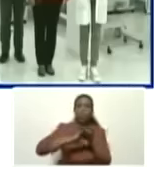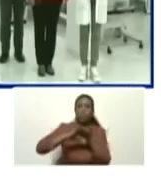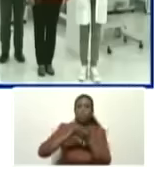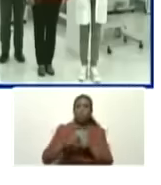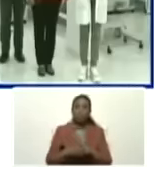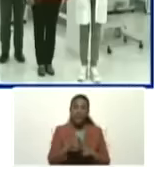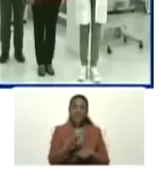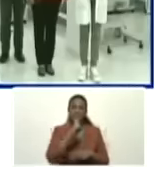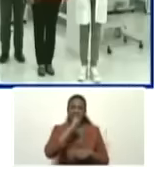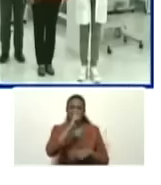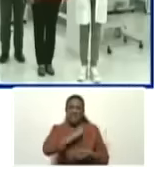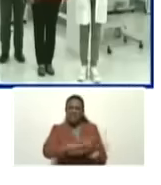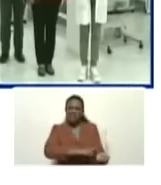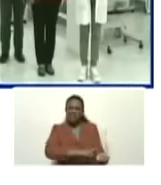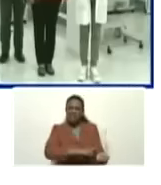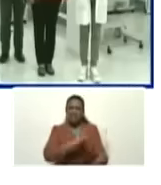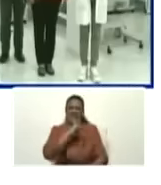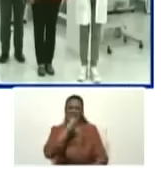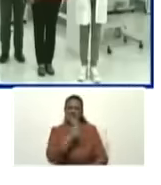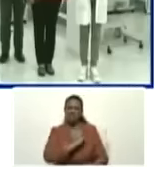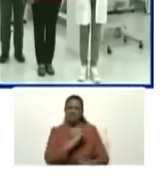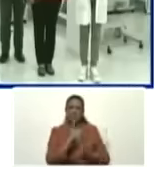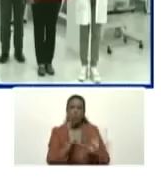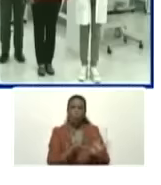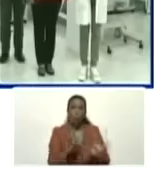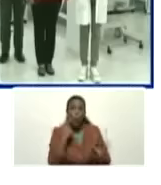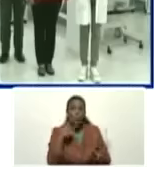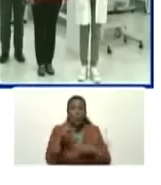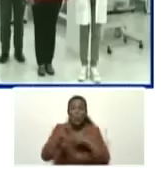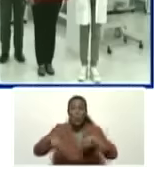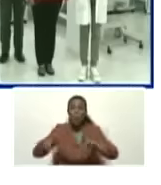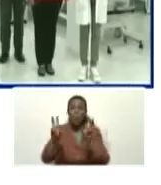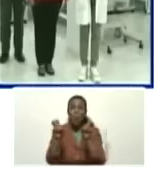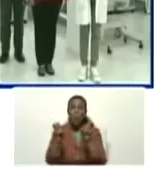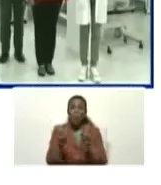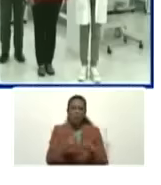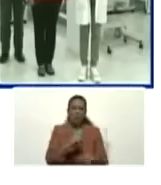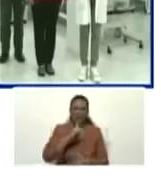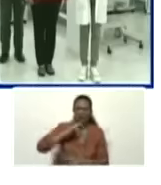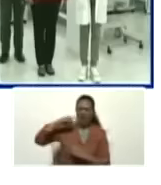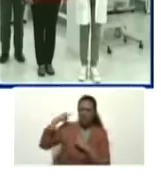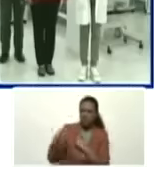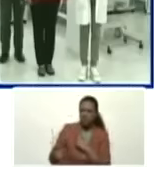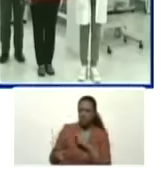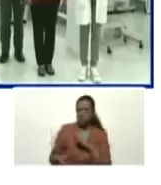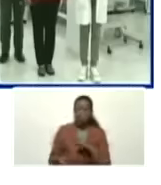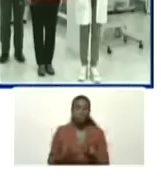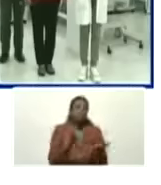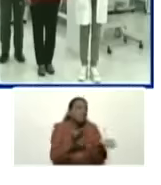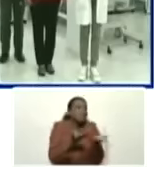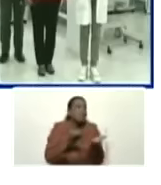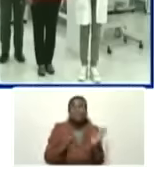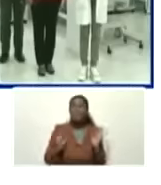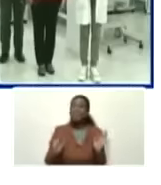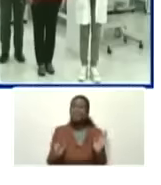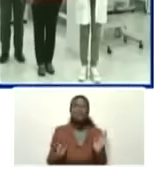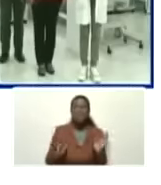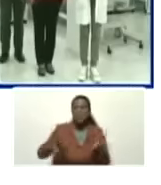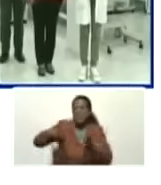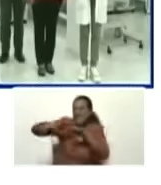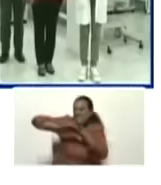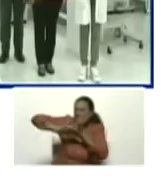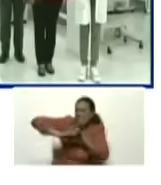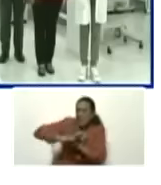Eso es lo que le arde a los apellidos. Cuando inauguramos algo así les arde porque ellos querían llevarnos al